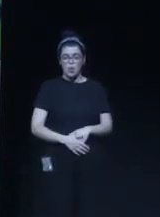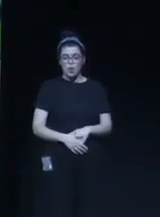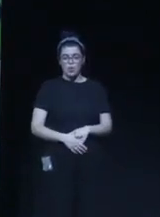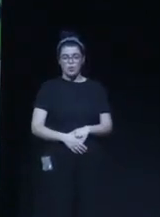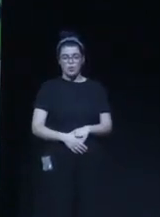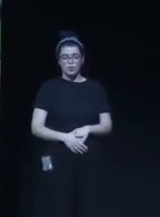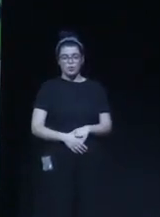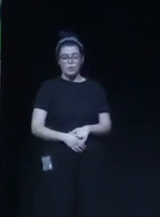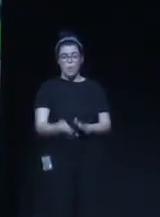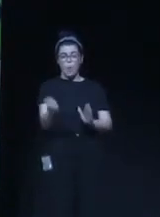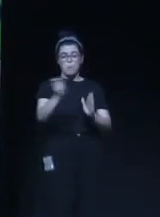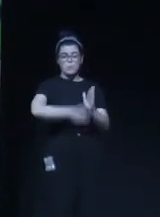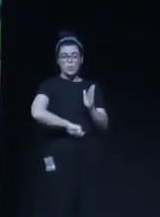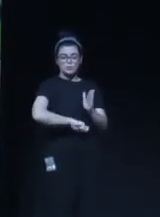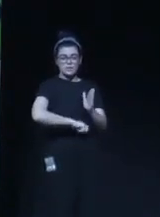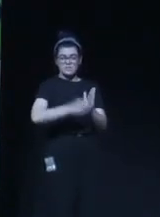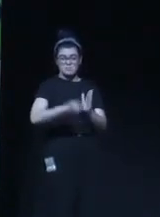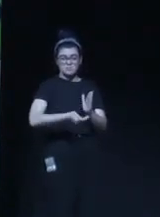condiciones.